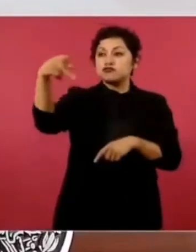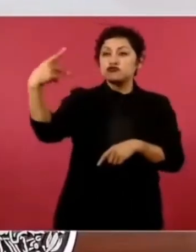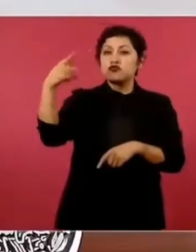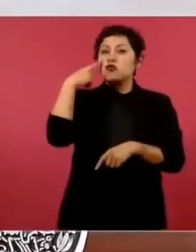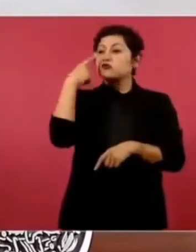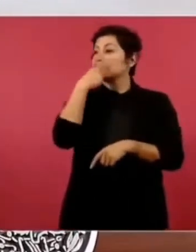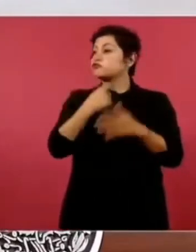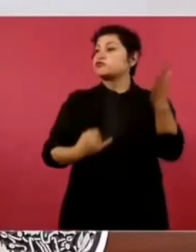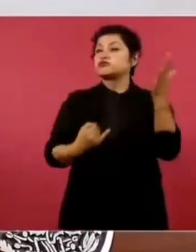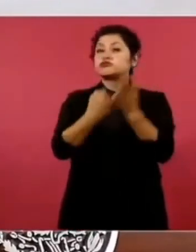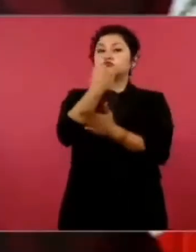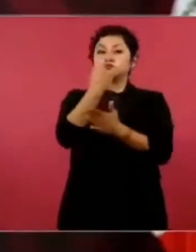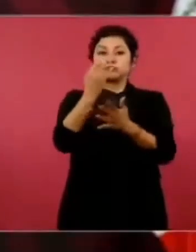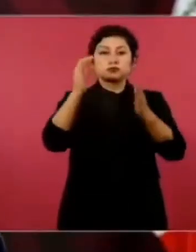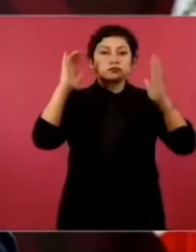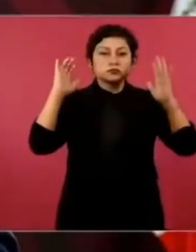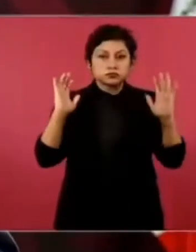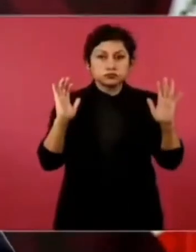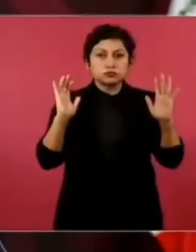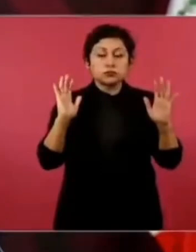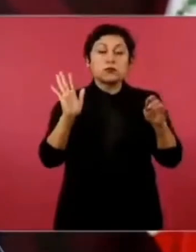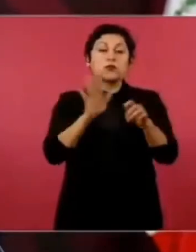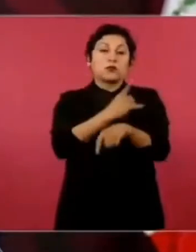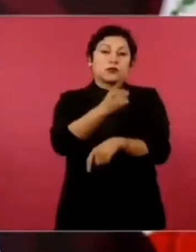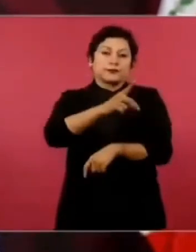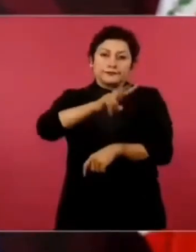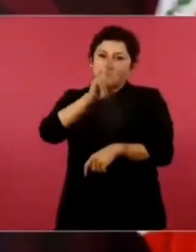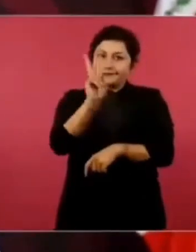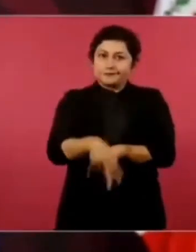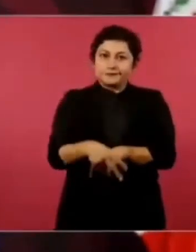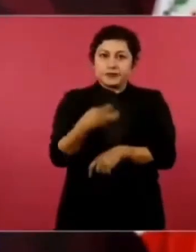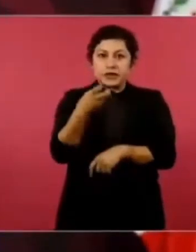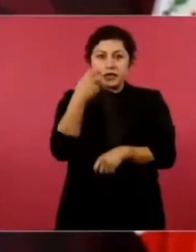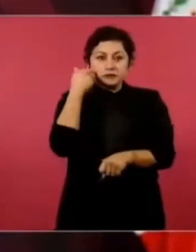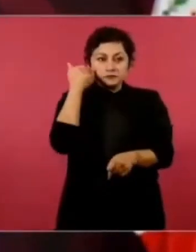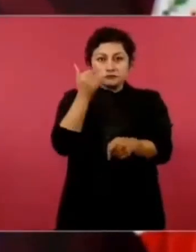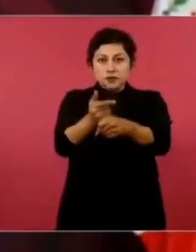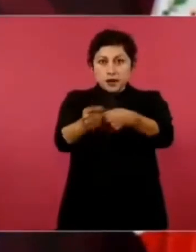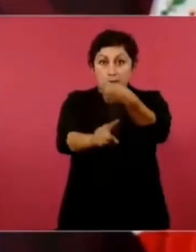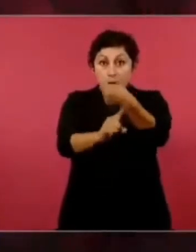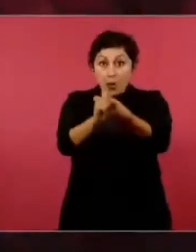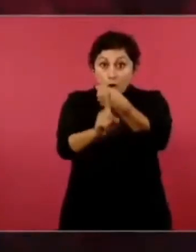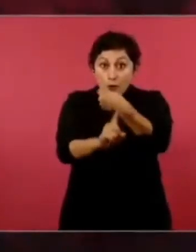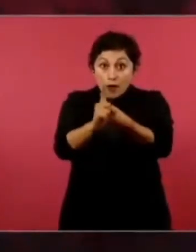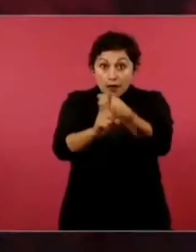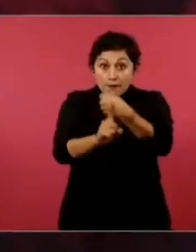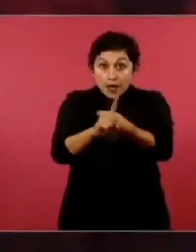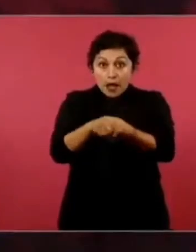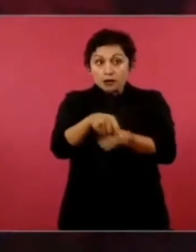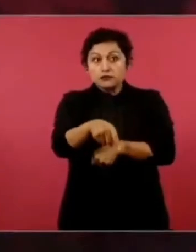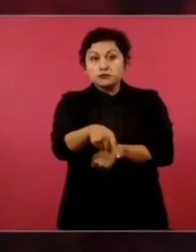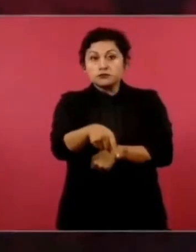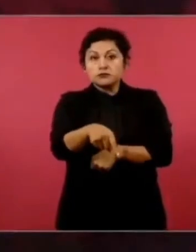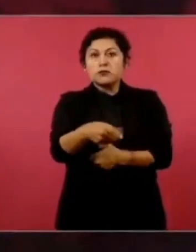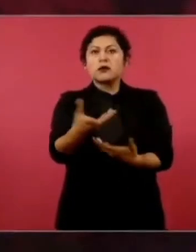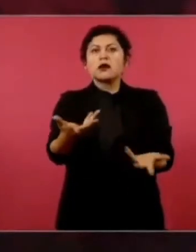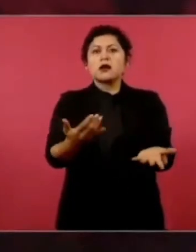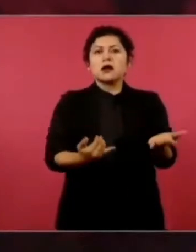lo mejor es consultar al pueblo cuando se vive en una auténtica democracia.